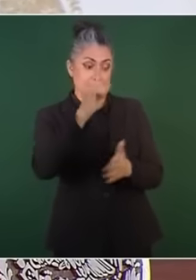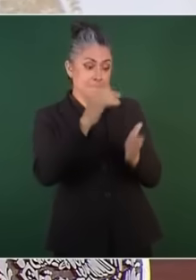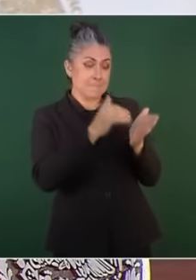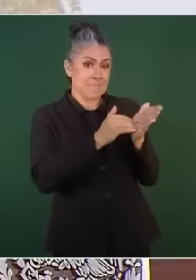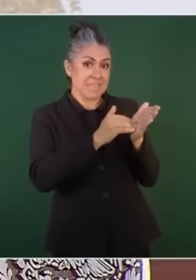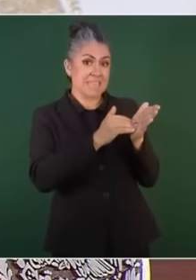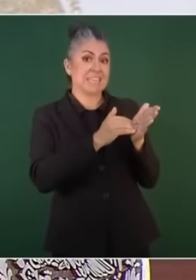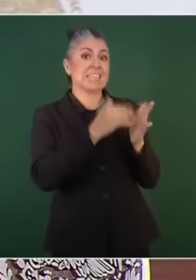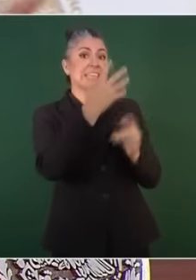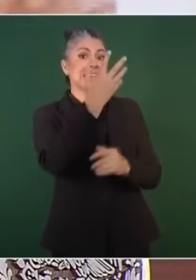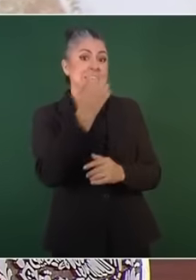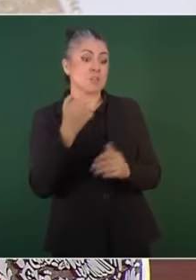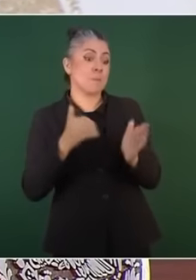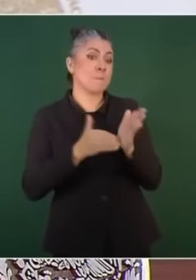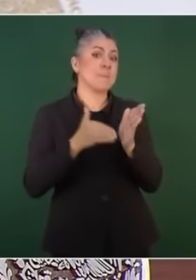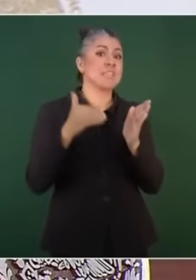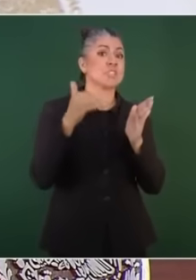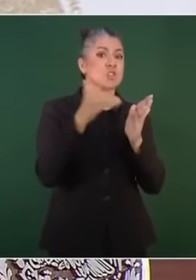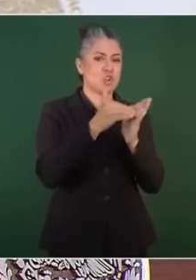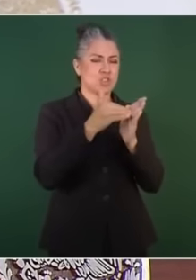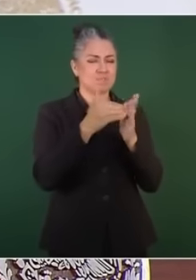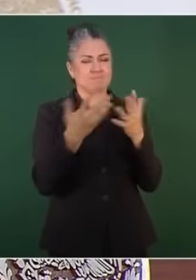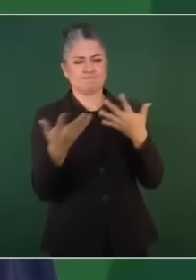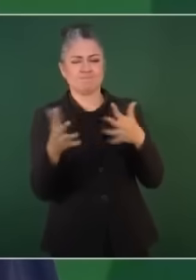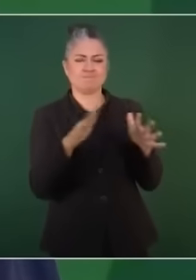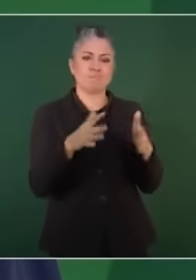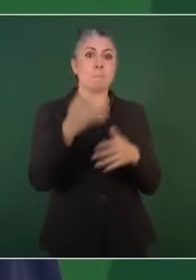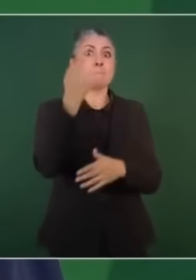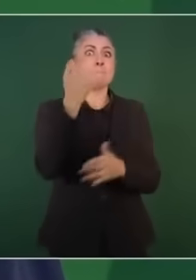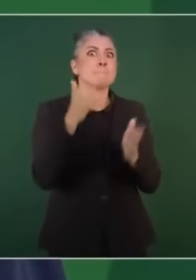millones, o sea, como 1.000 millones,